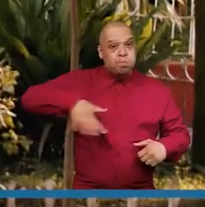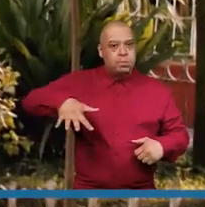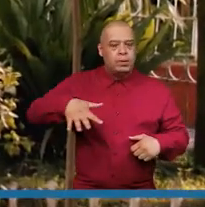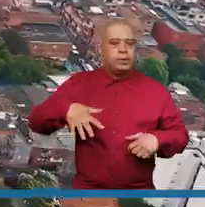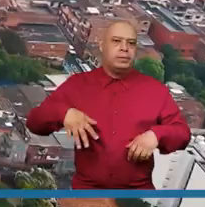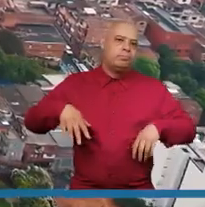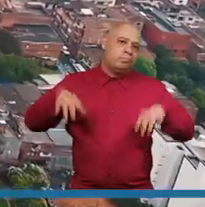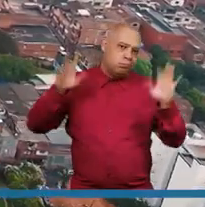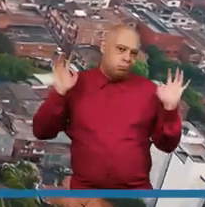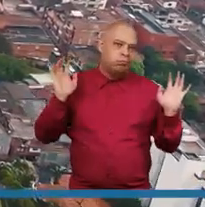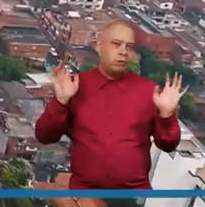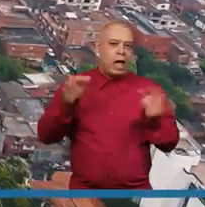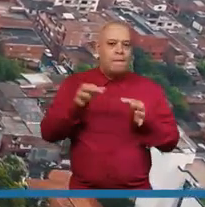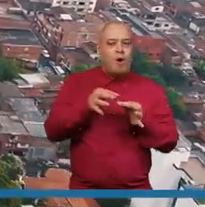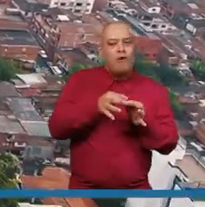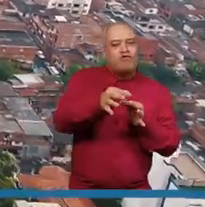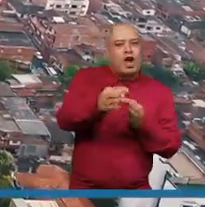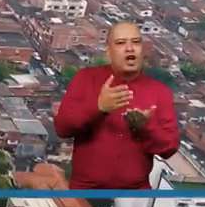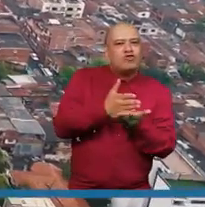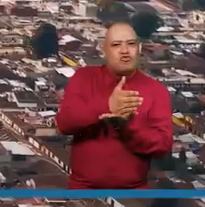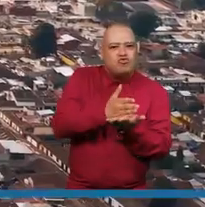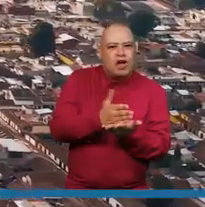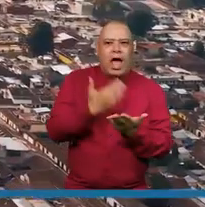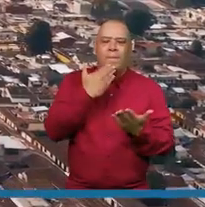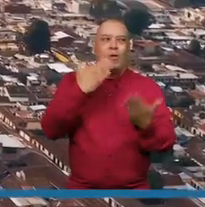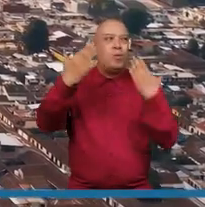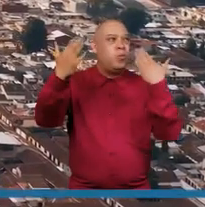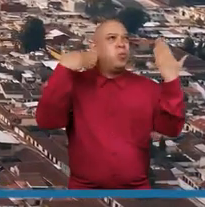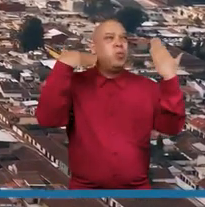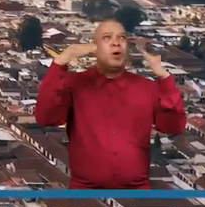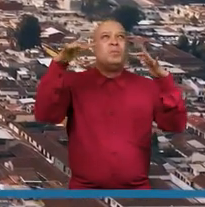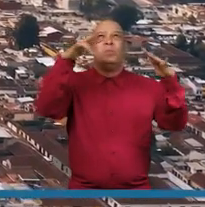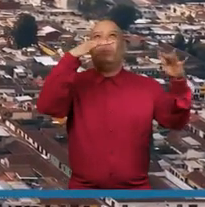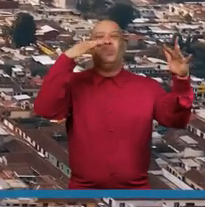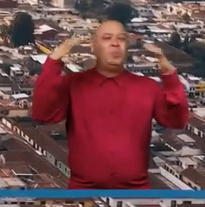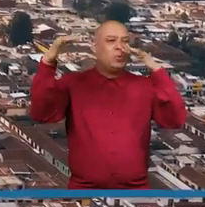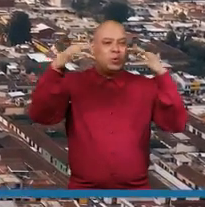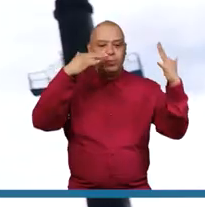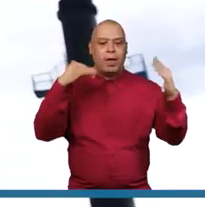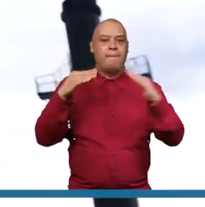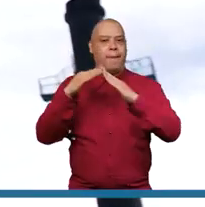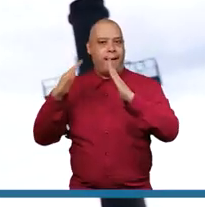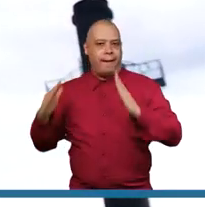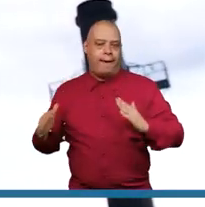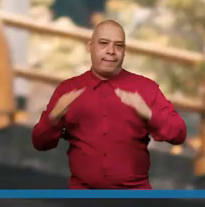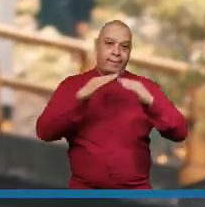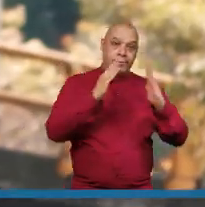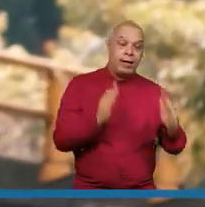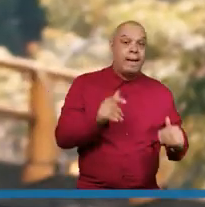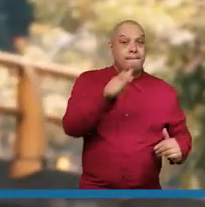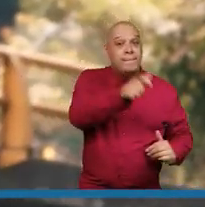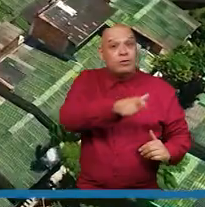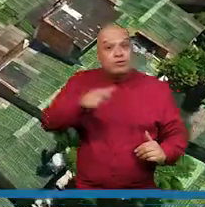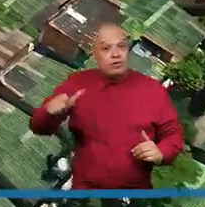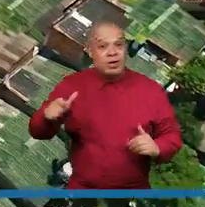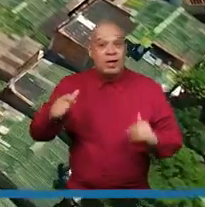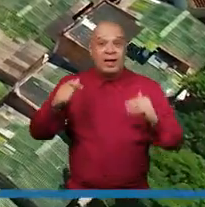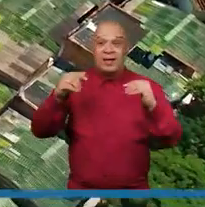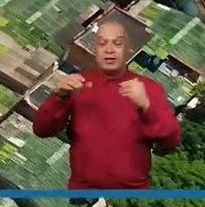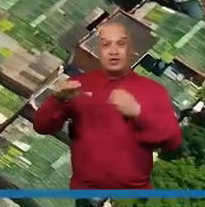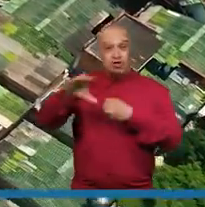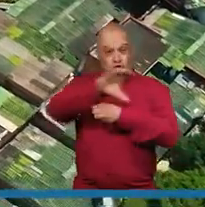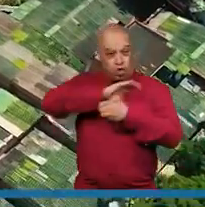Muchos de los problemas que tienen nuestras ciudades van más allá de la frontera de la ciudad. Pongo un ejemplo, la calidad del aire, la